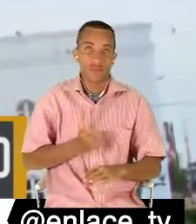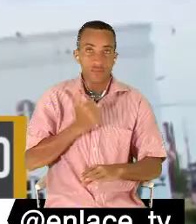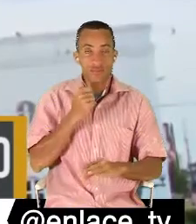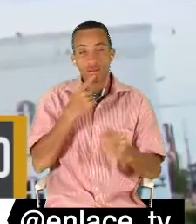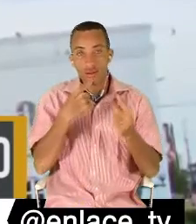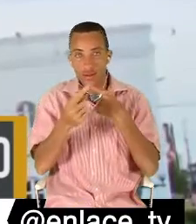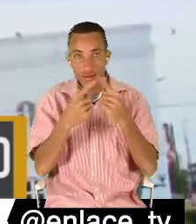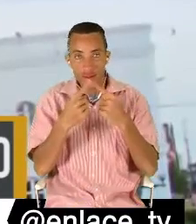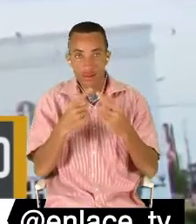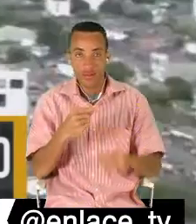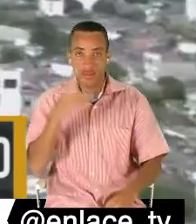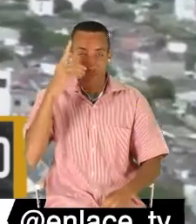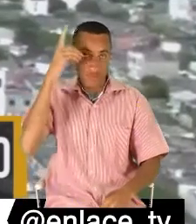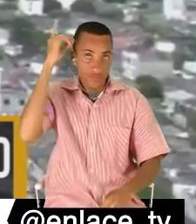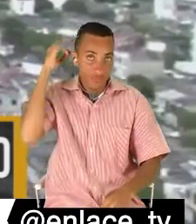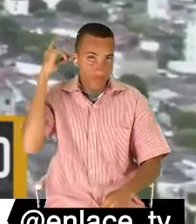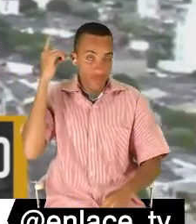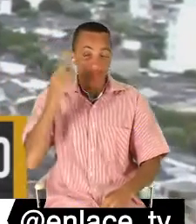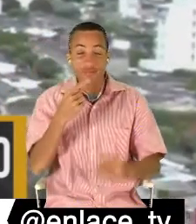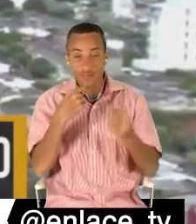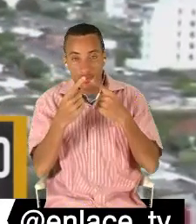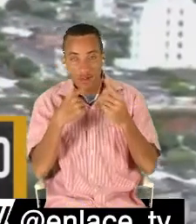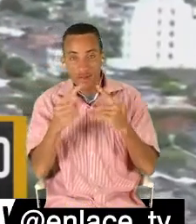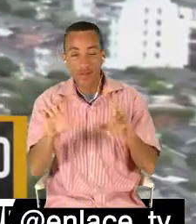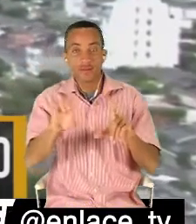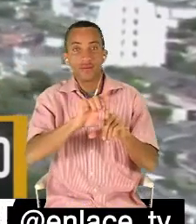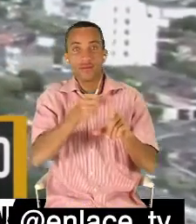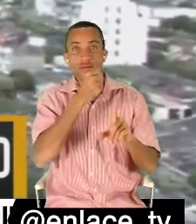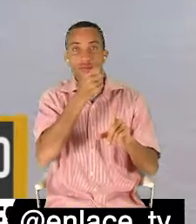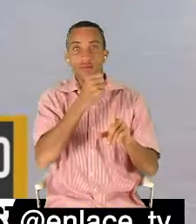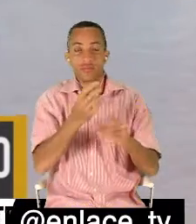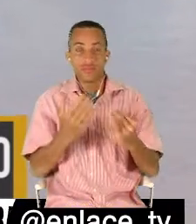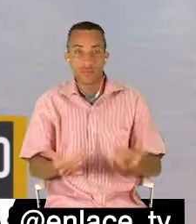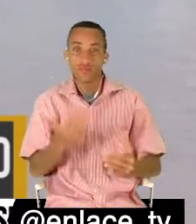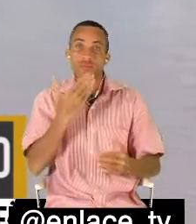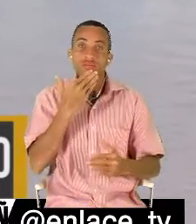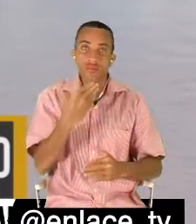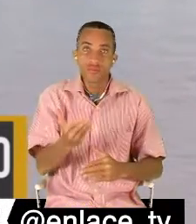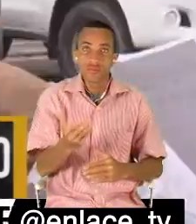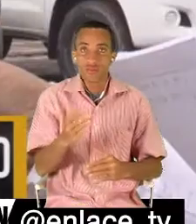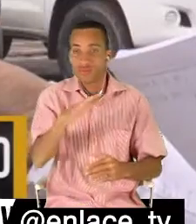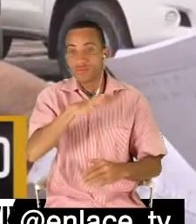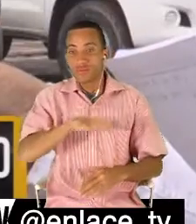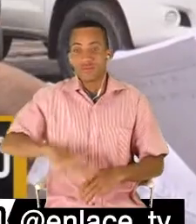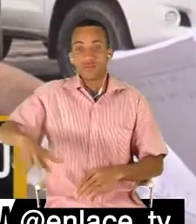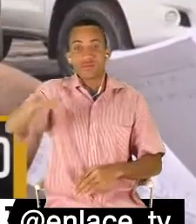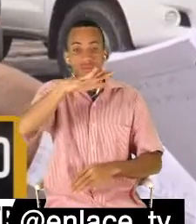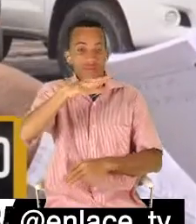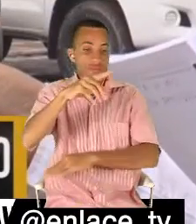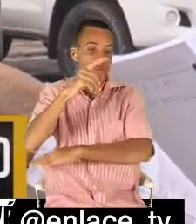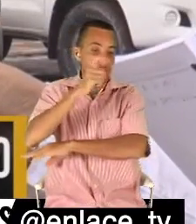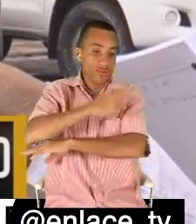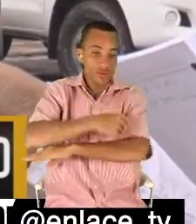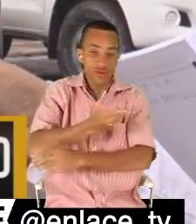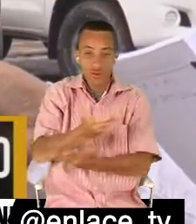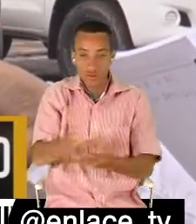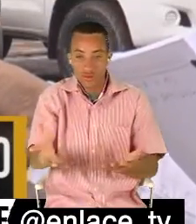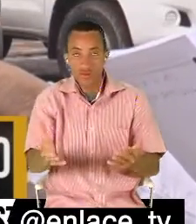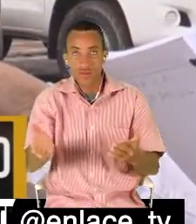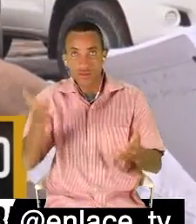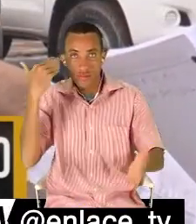a las facultades que ahora tiene para la aprobación de licencias en lo que tiene que ver con minería en su territorio. Mire lo que se está hablando de Ecopetrol,